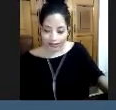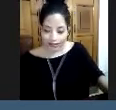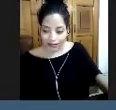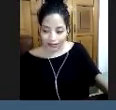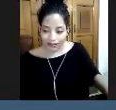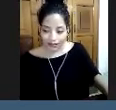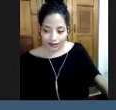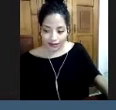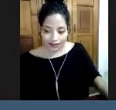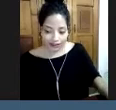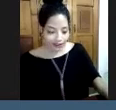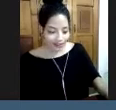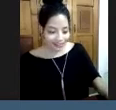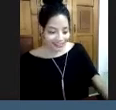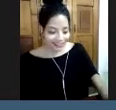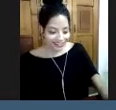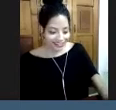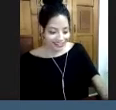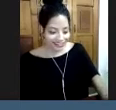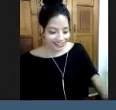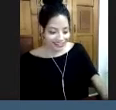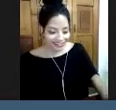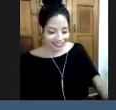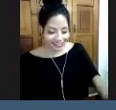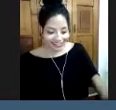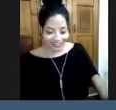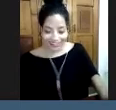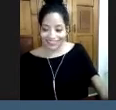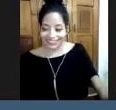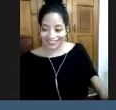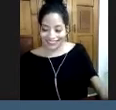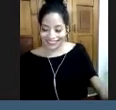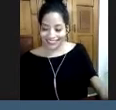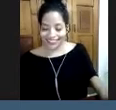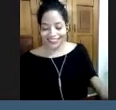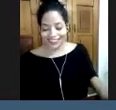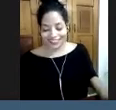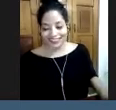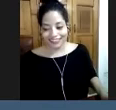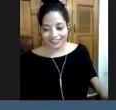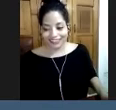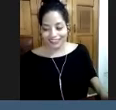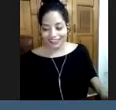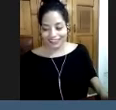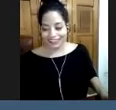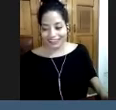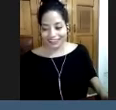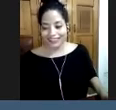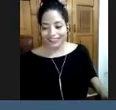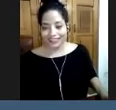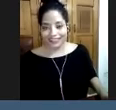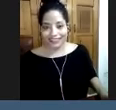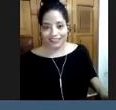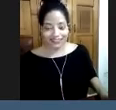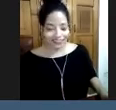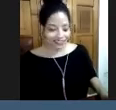Hola, sí, aquí estamos. Es que parece que el internet está interrumpiéndose cada momento. Quiero decirle